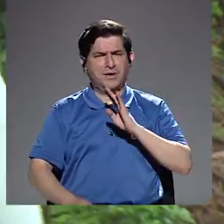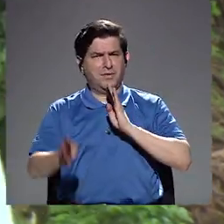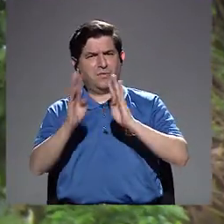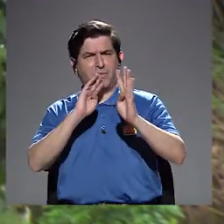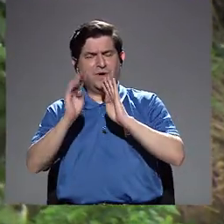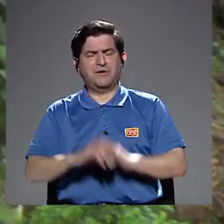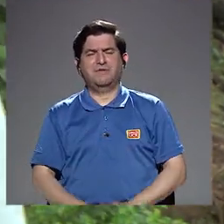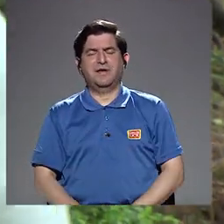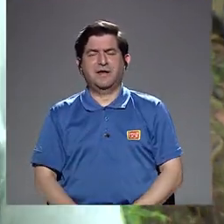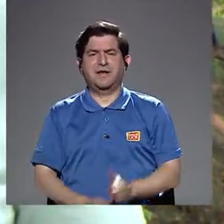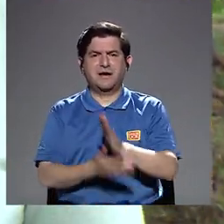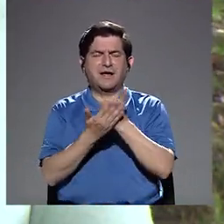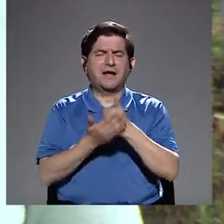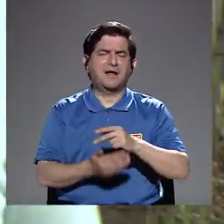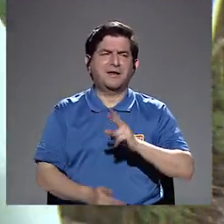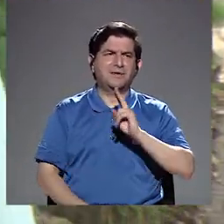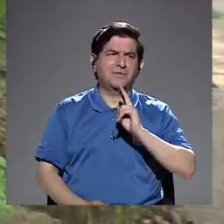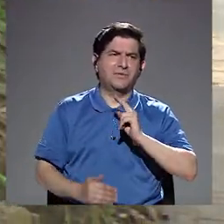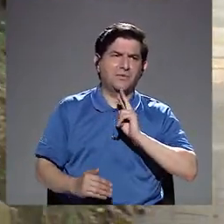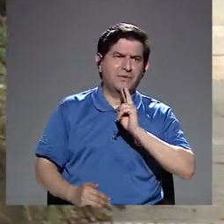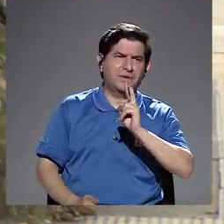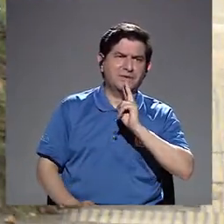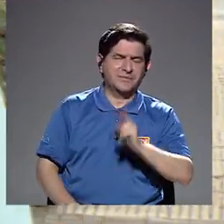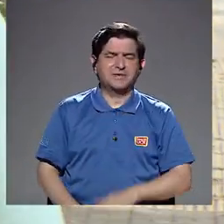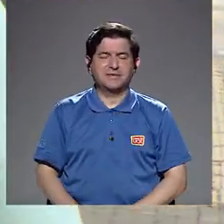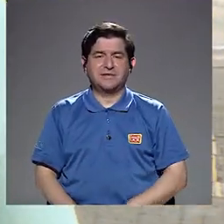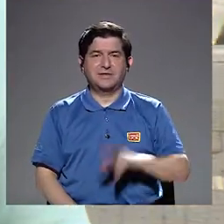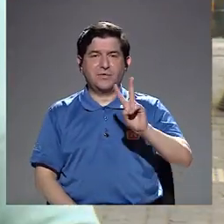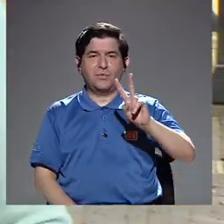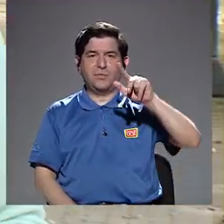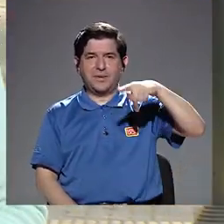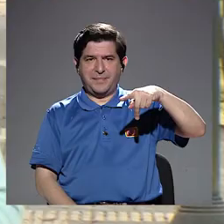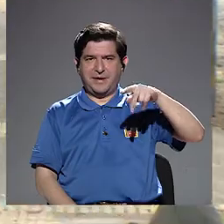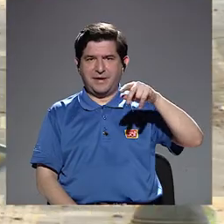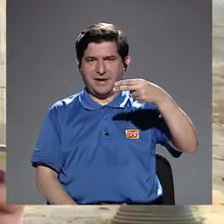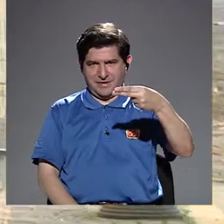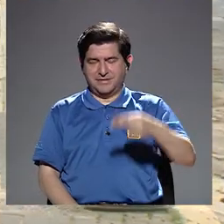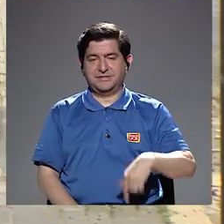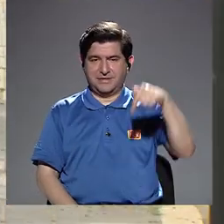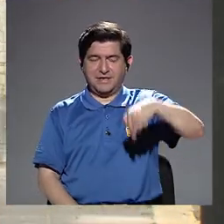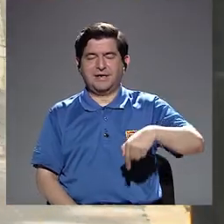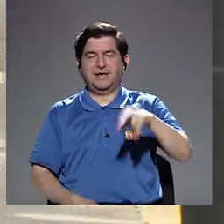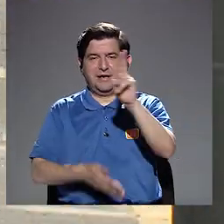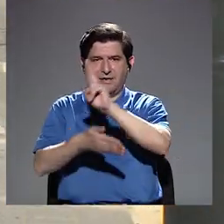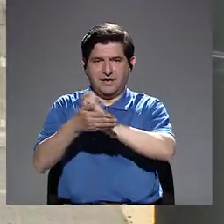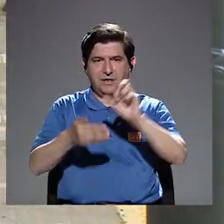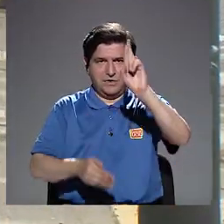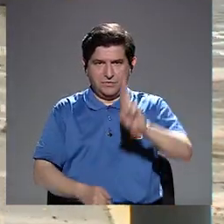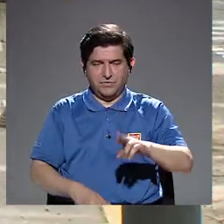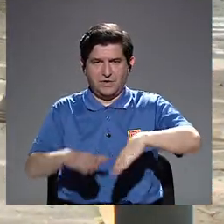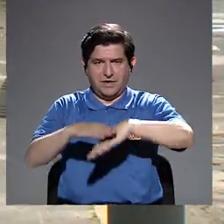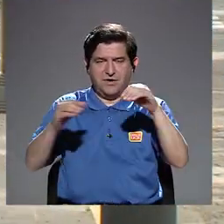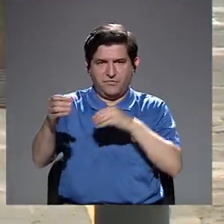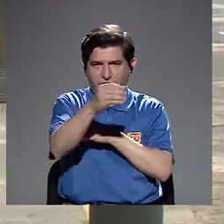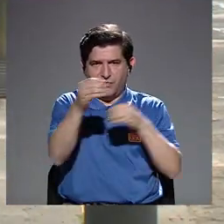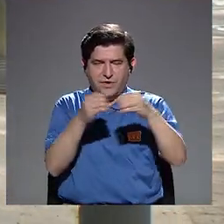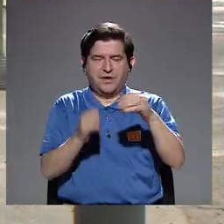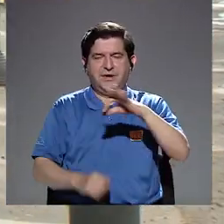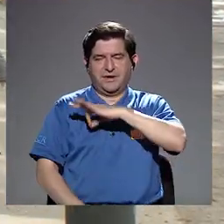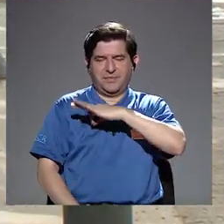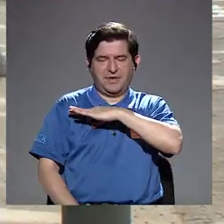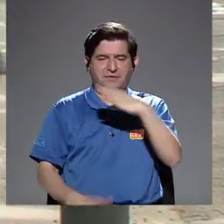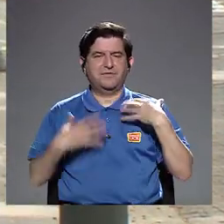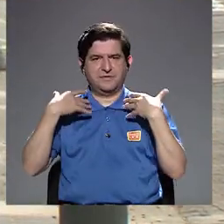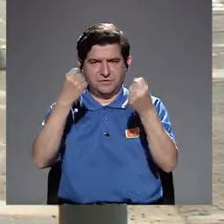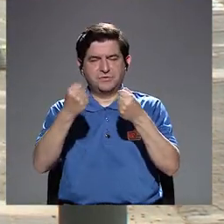Hoy vamos a conversar acerca de algunas verdades sobre el virus del papiloma humano. Estamos en la Universidad de Costa Rica, afuera de la Oficina de